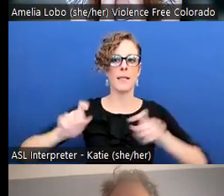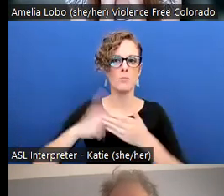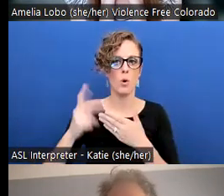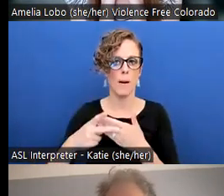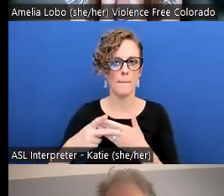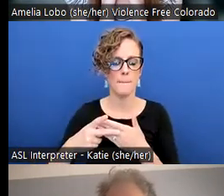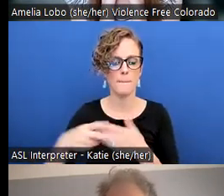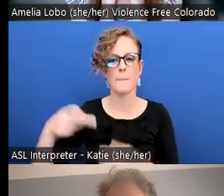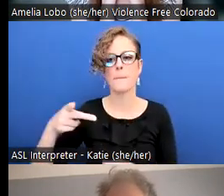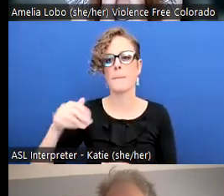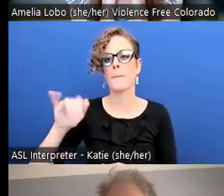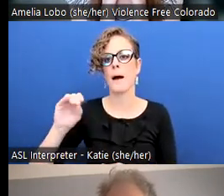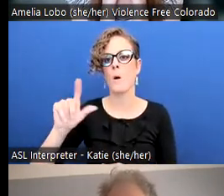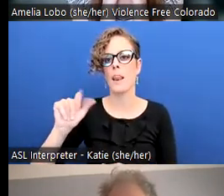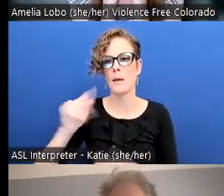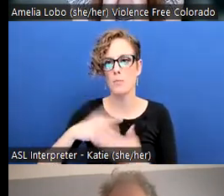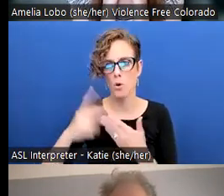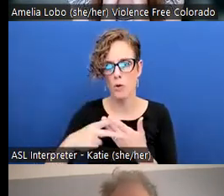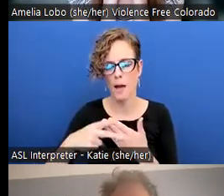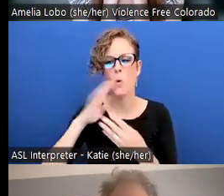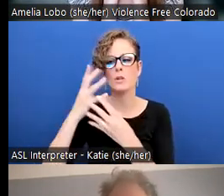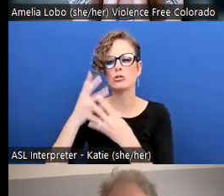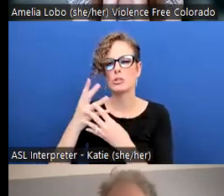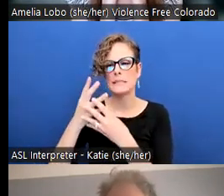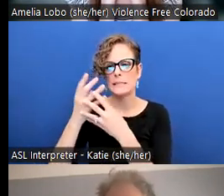desarrollar un plan piloto